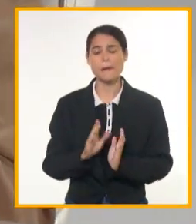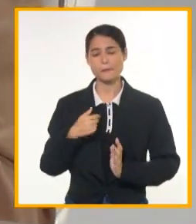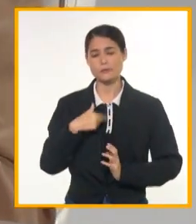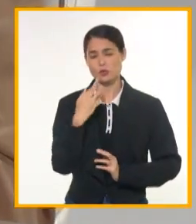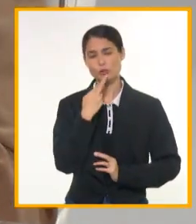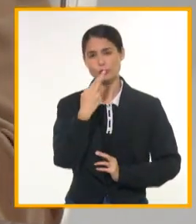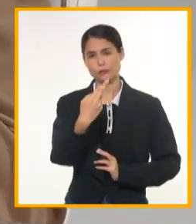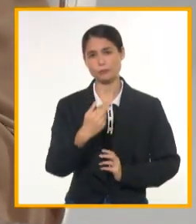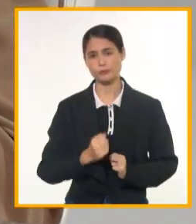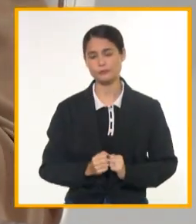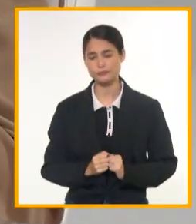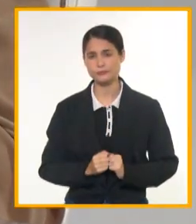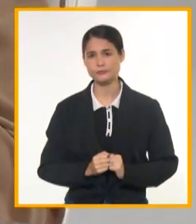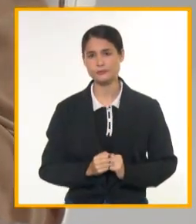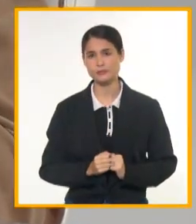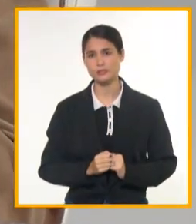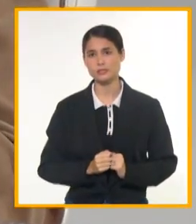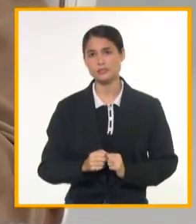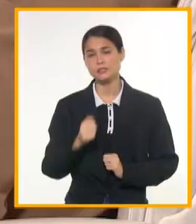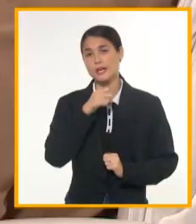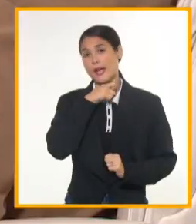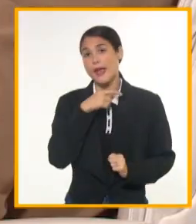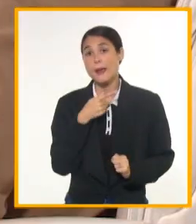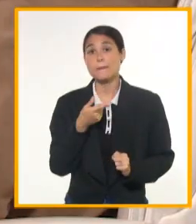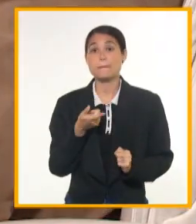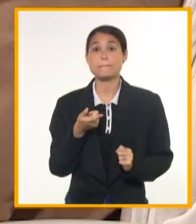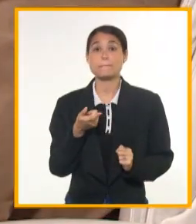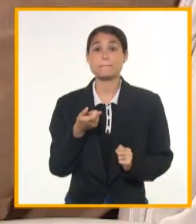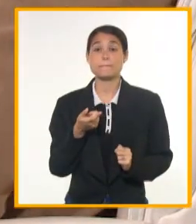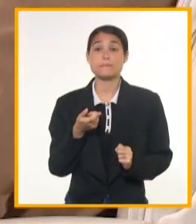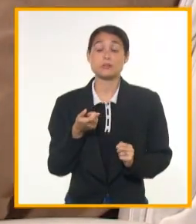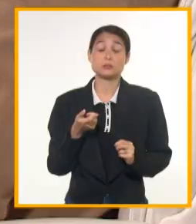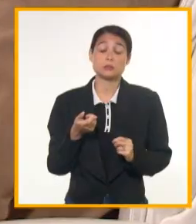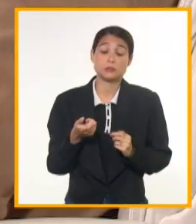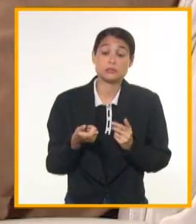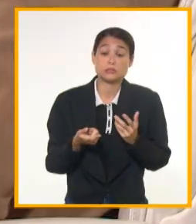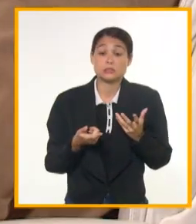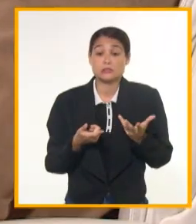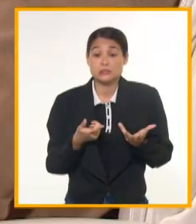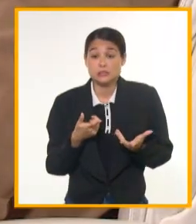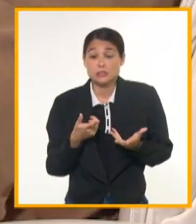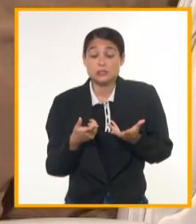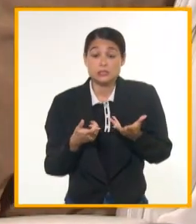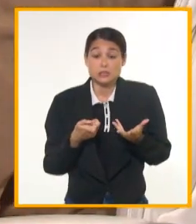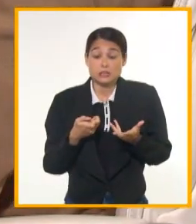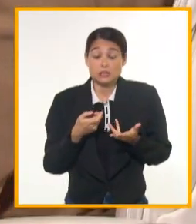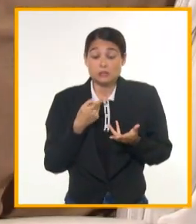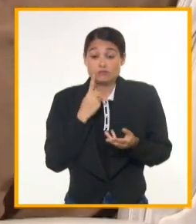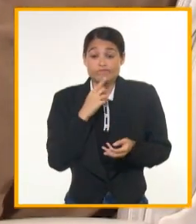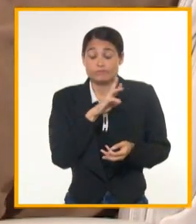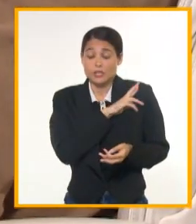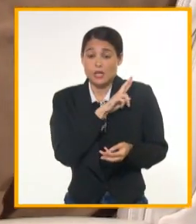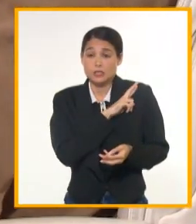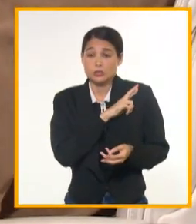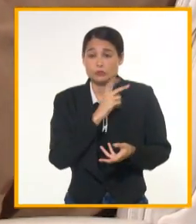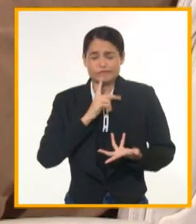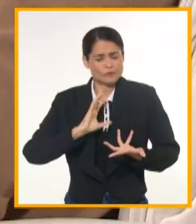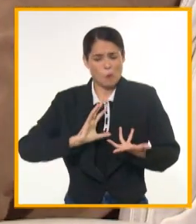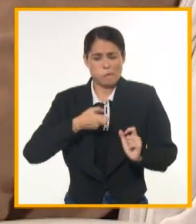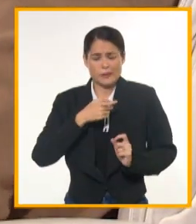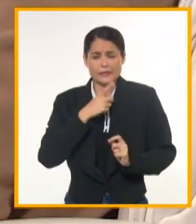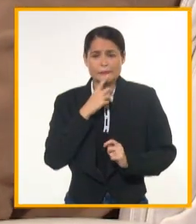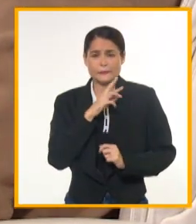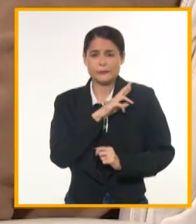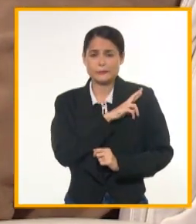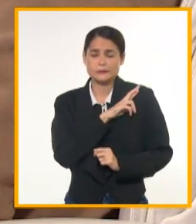que podemos decir que hay ciertas, aunque cueste un poco reconocerlo o parezca que eso no iba a